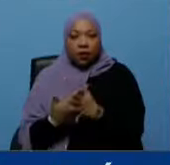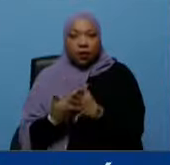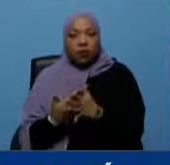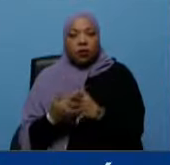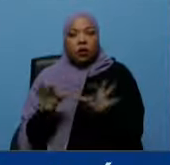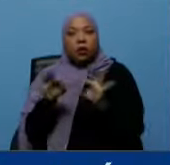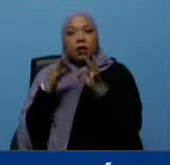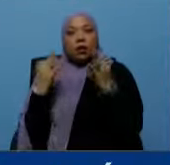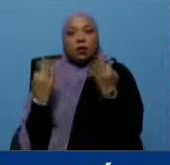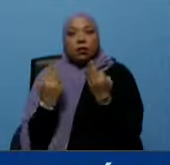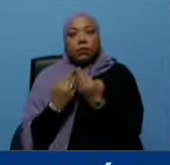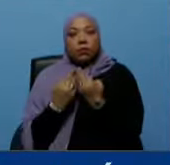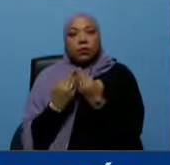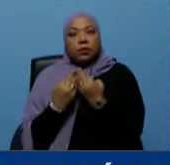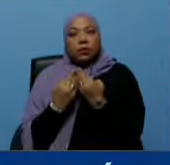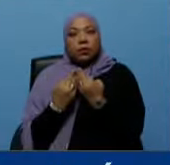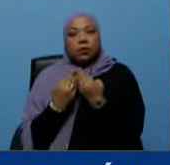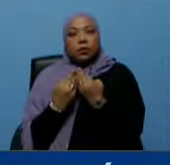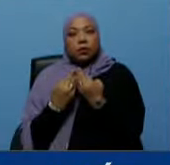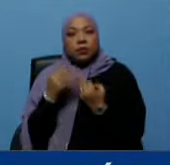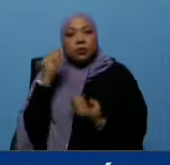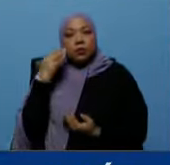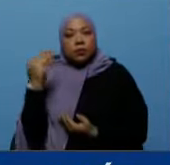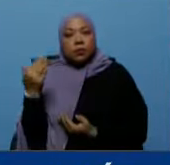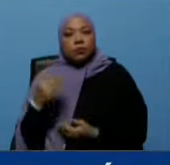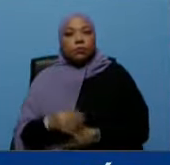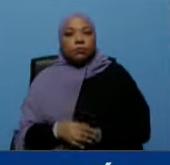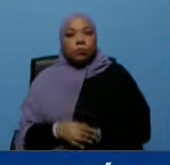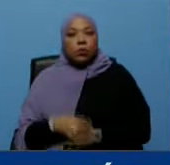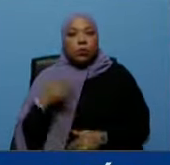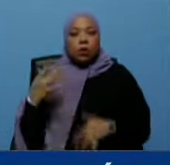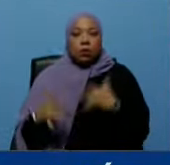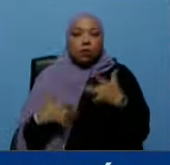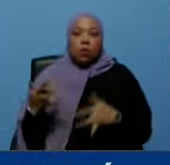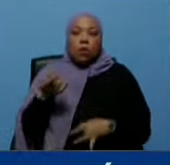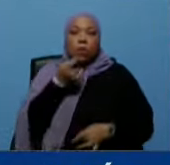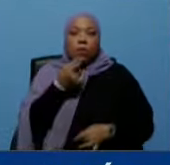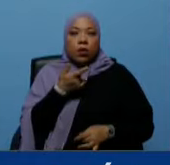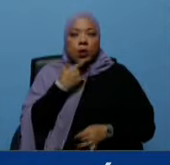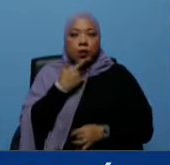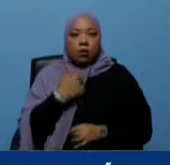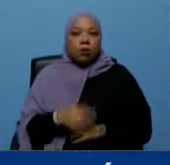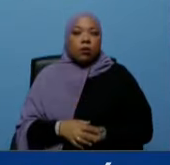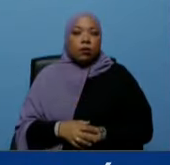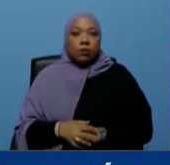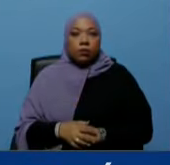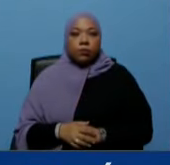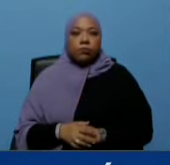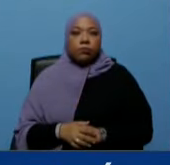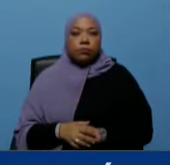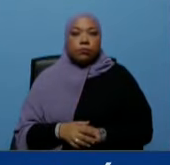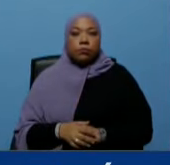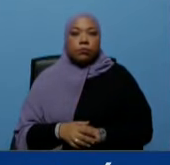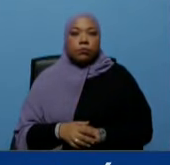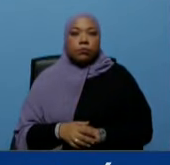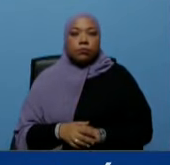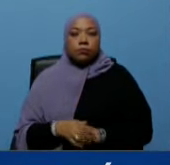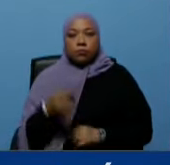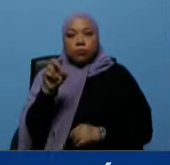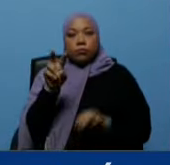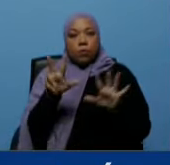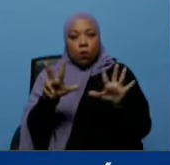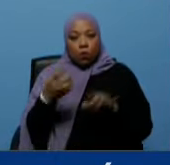la familia. También quiero saludar en esta jornada tan bonita a 8